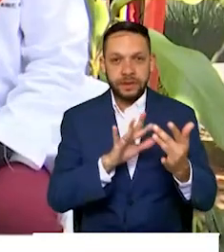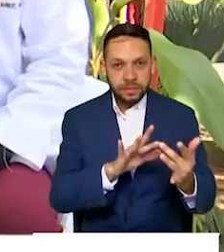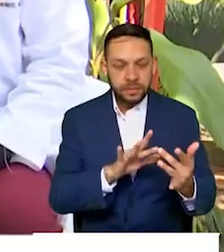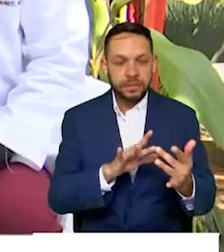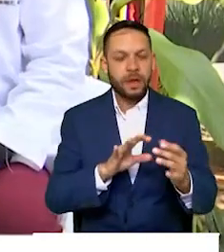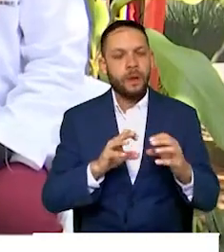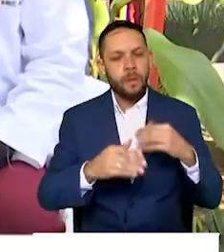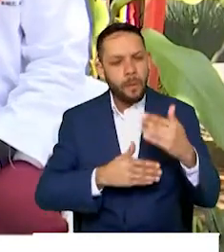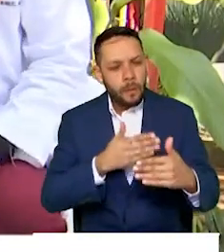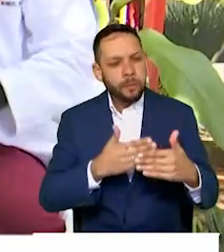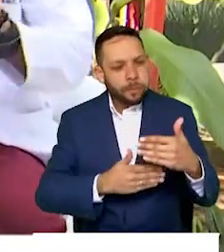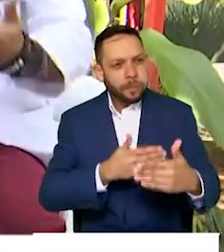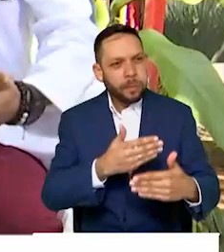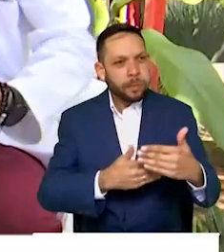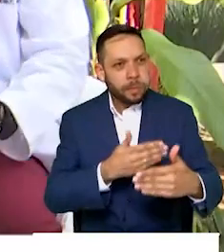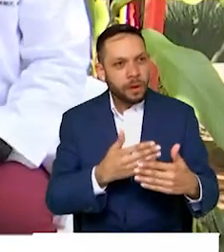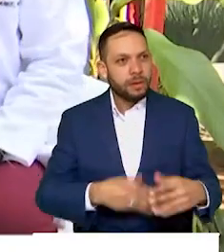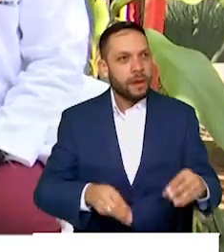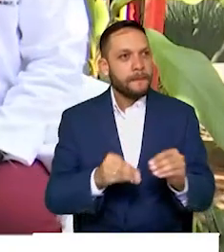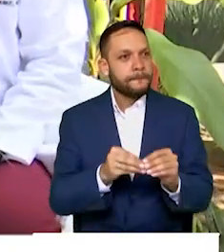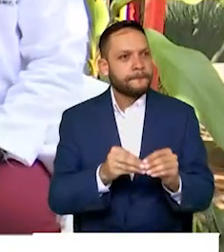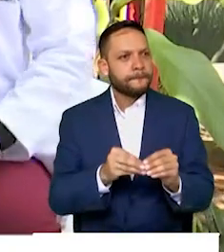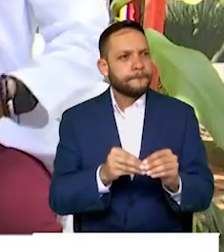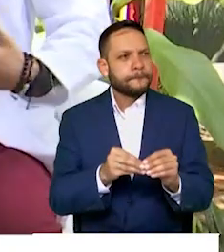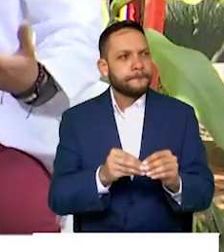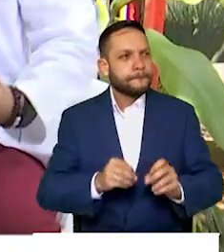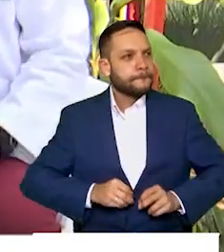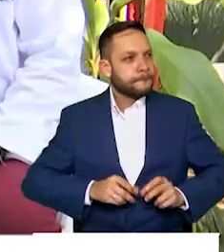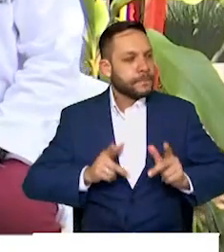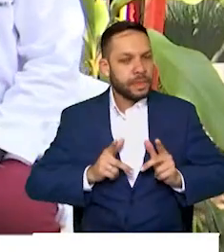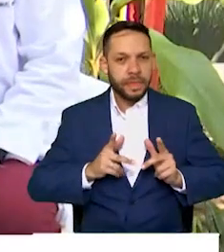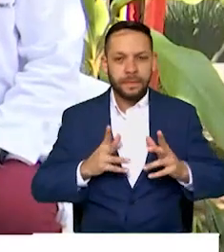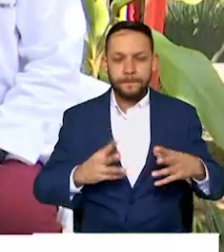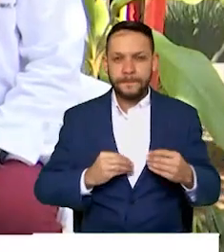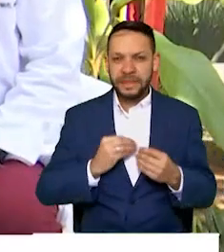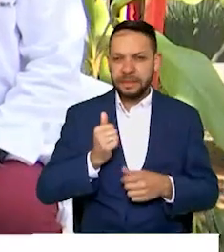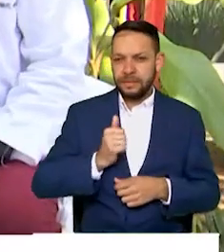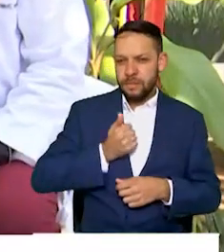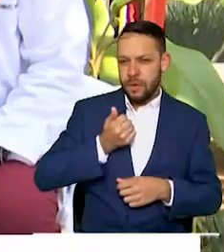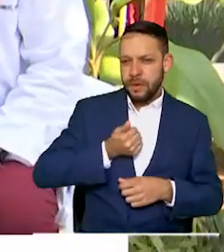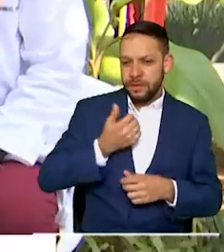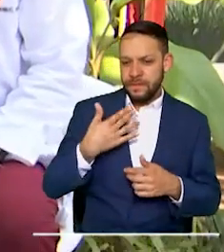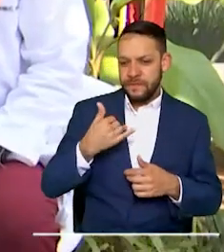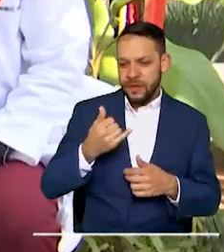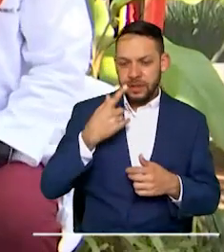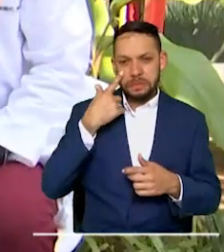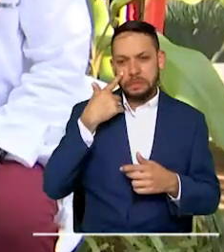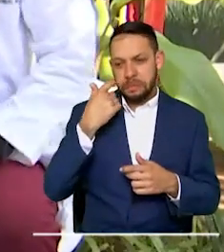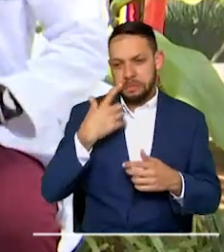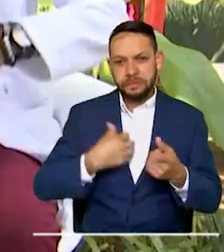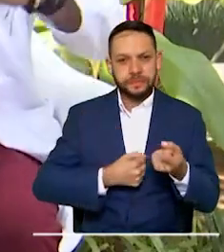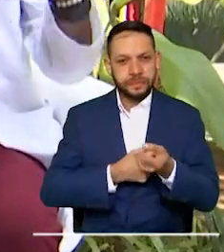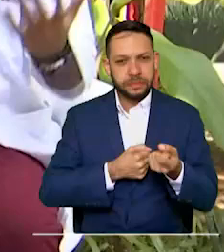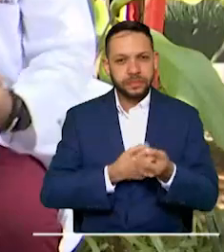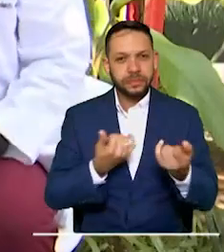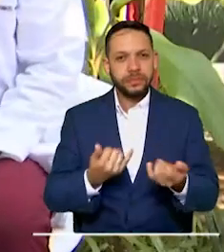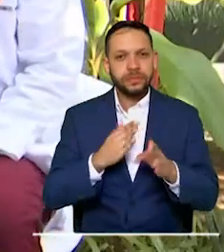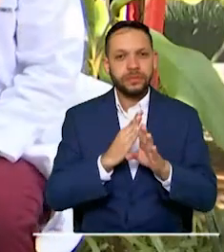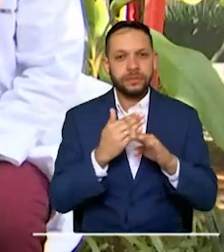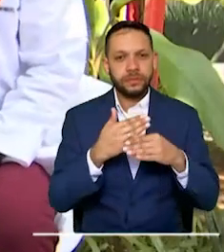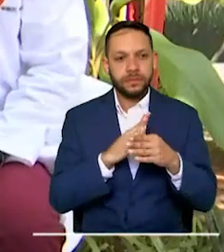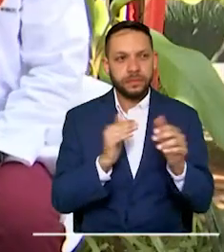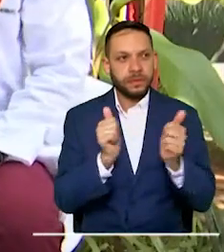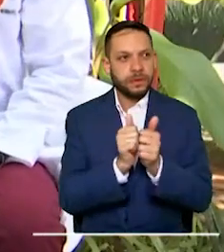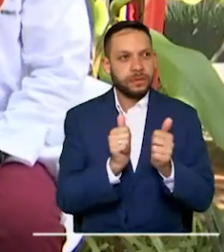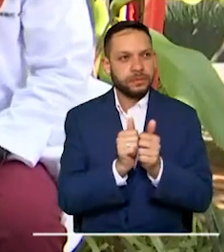poco a poco tener una vida mucho más provechosa, alegre y maravillosa. Hoy en compañía de todos